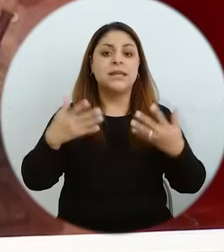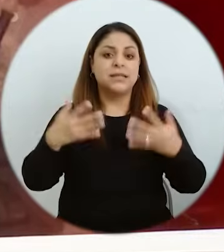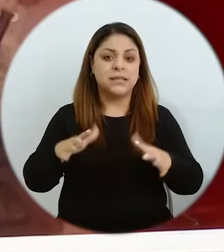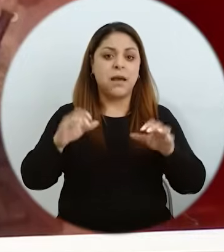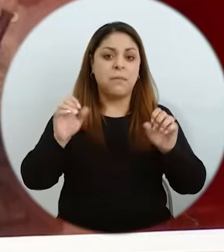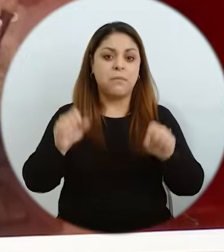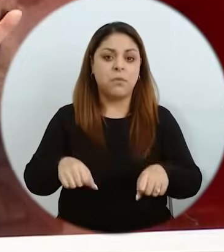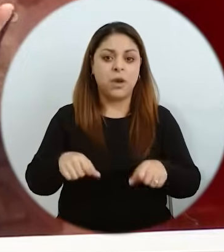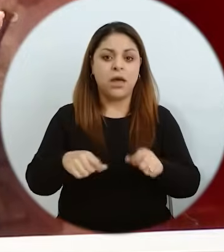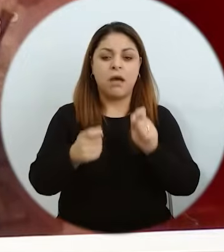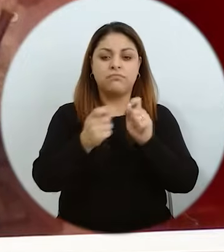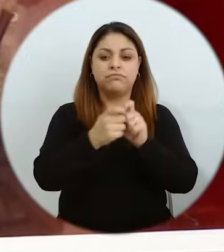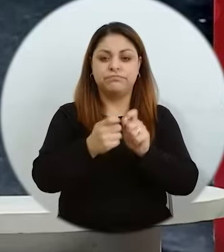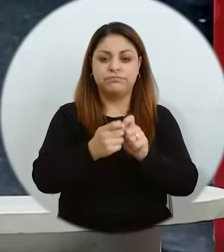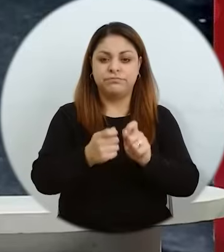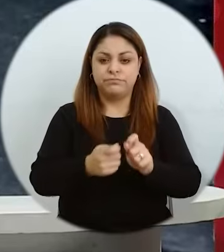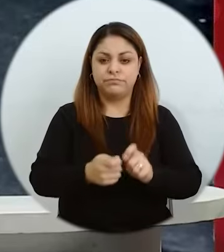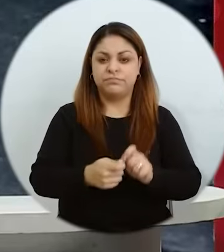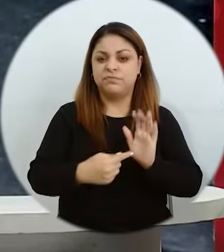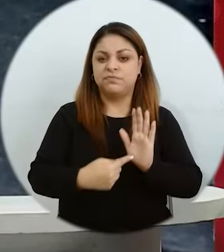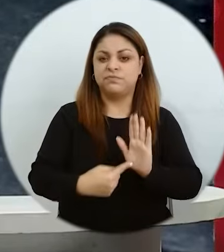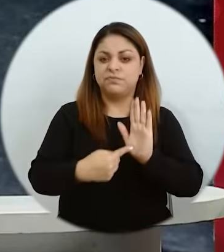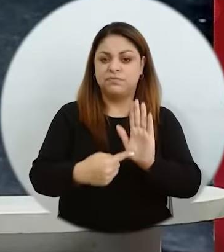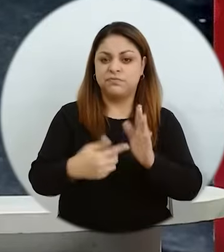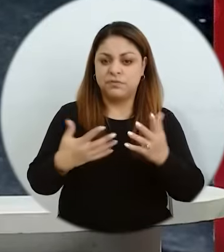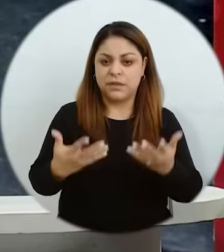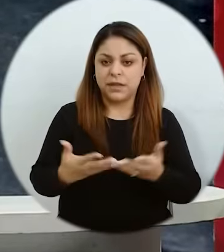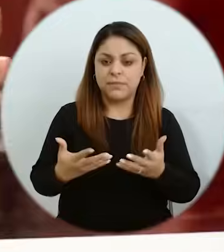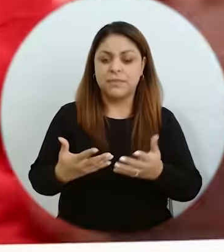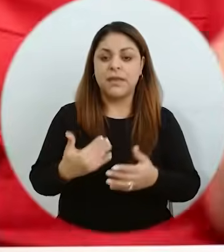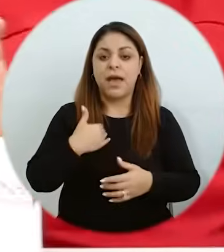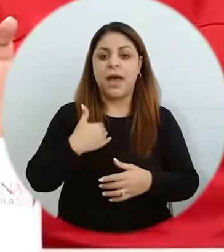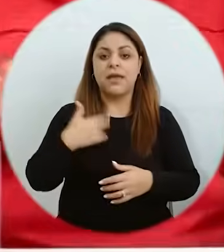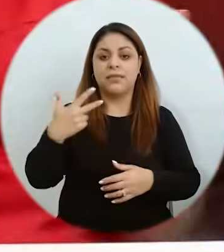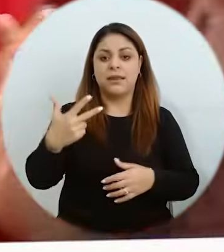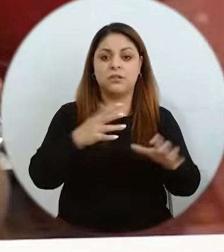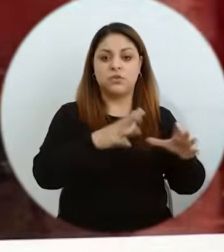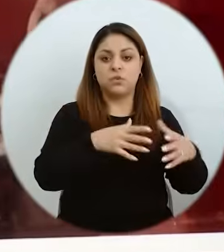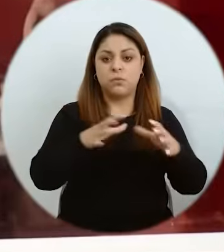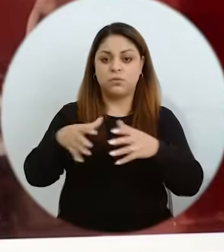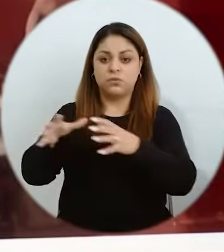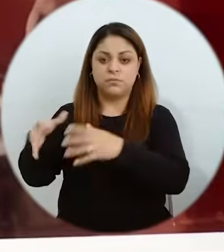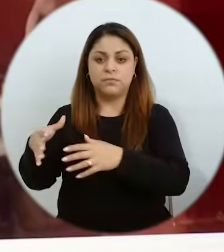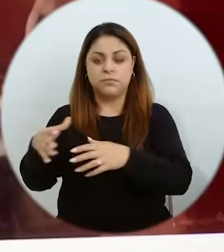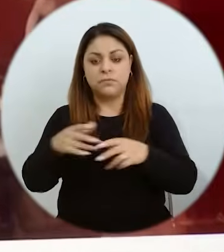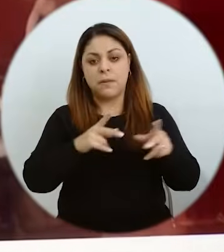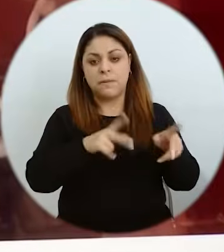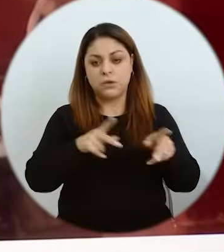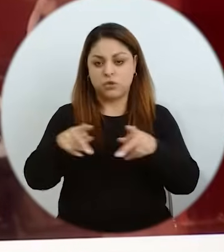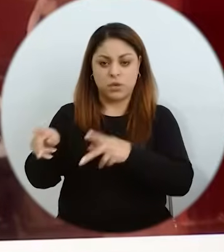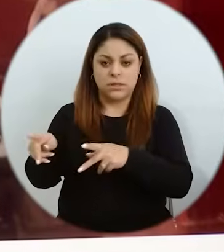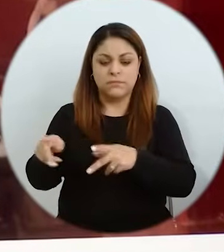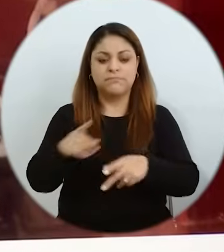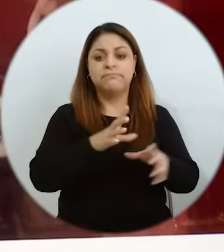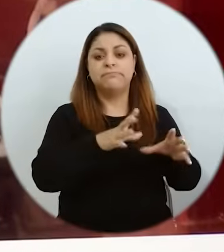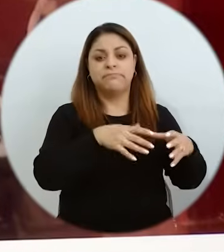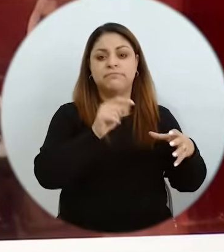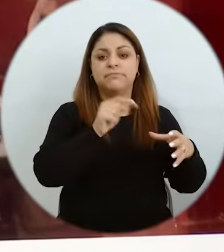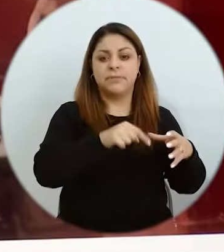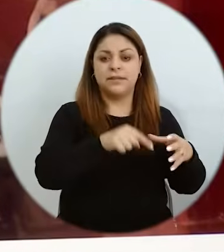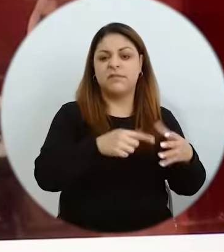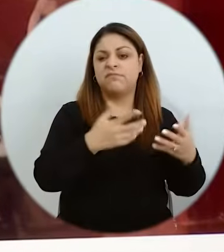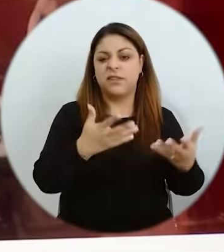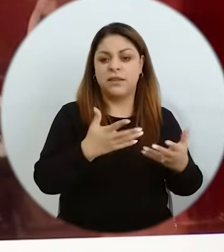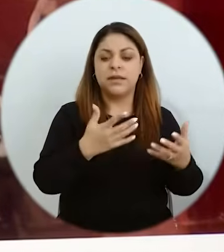podemos detallar que en realidad lo que hay es tres grandes grupos de personas, unos que tienen actitudes muy favorables,